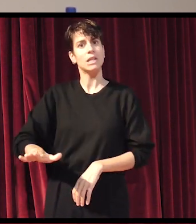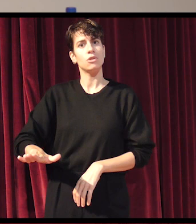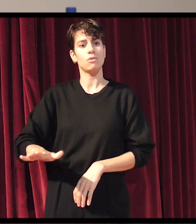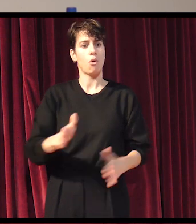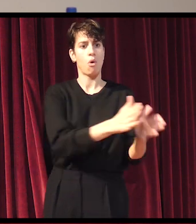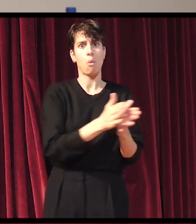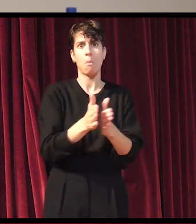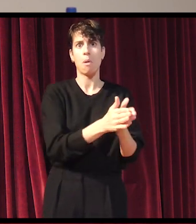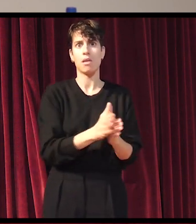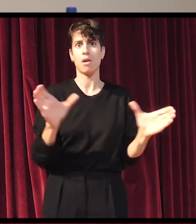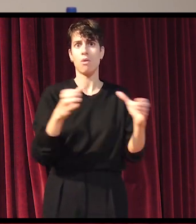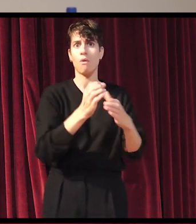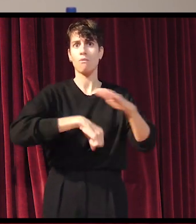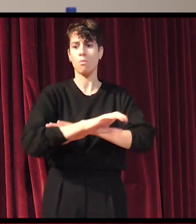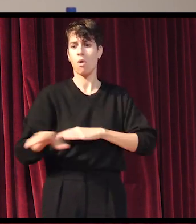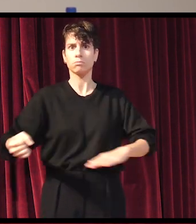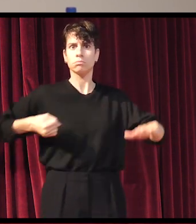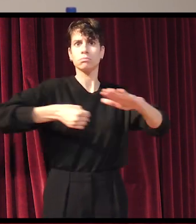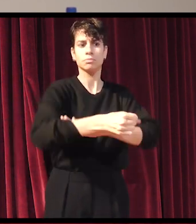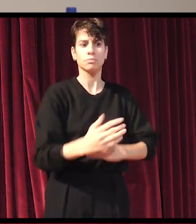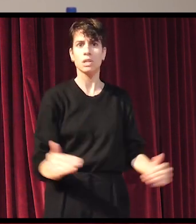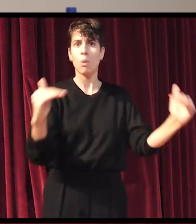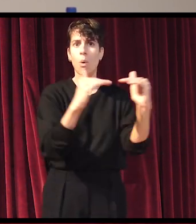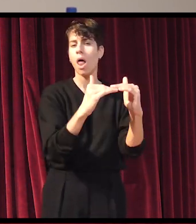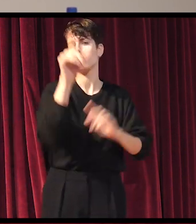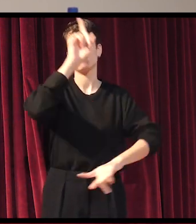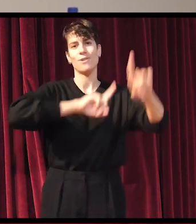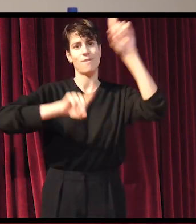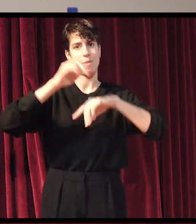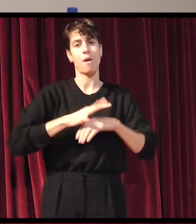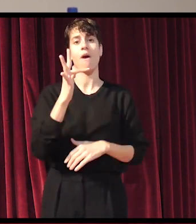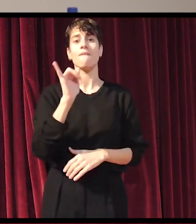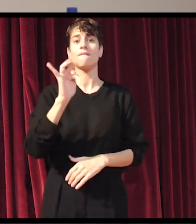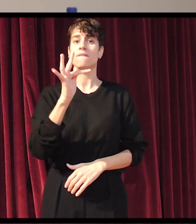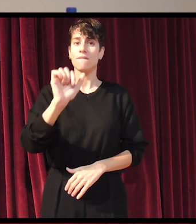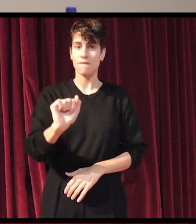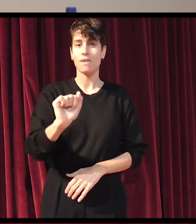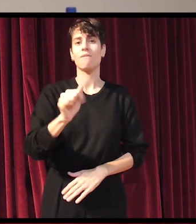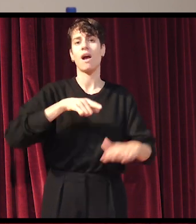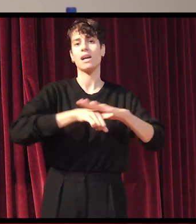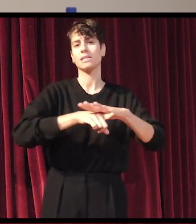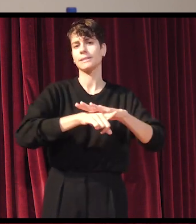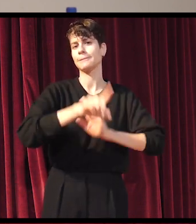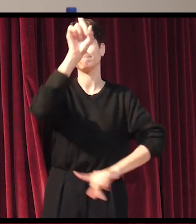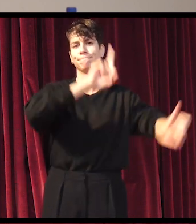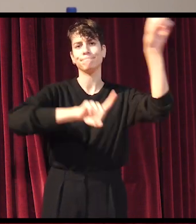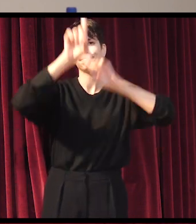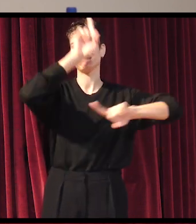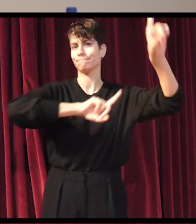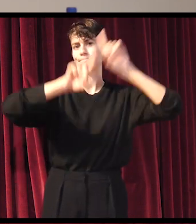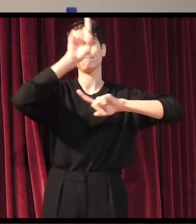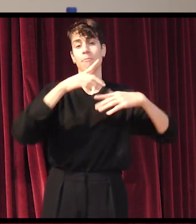sus compañeros de equipo. Debido a los obstáculos administrativos de la FIFA, a fecha de hoy no es posible que tanto